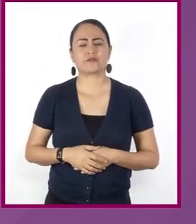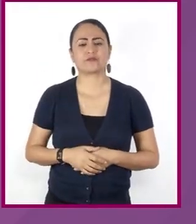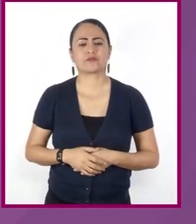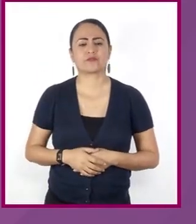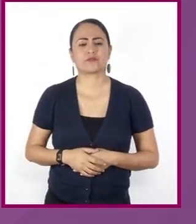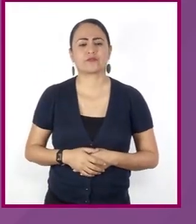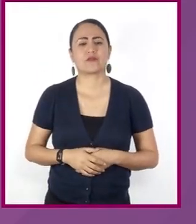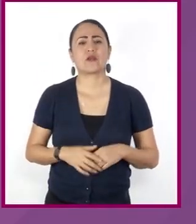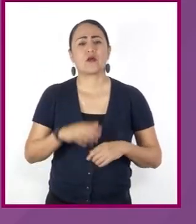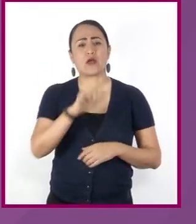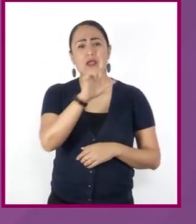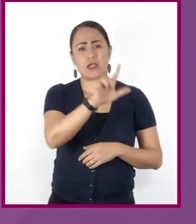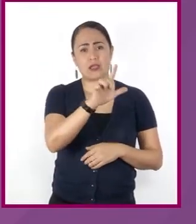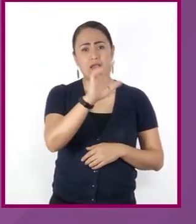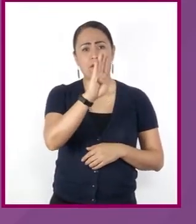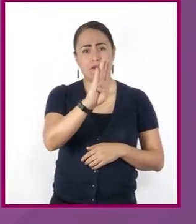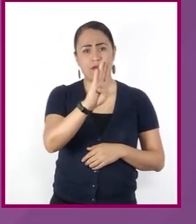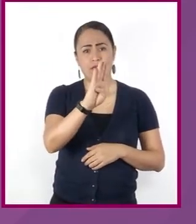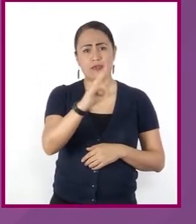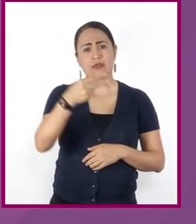es igual a